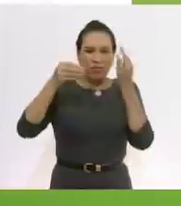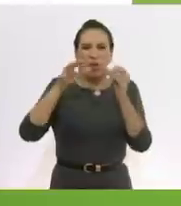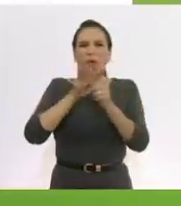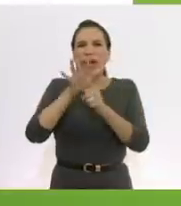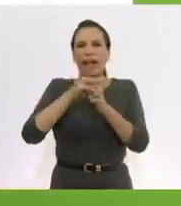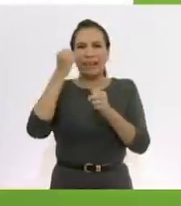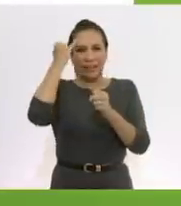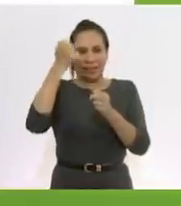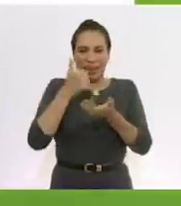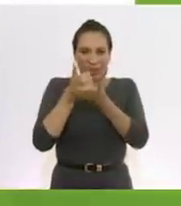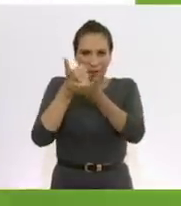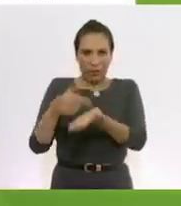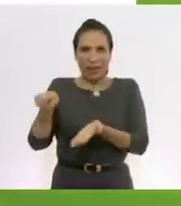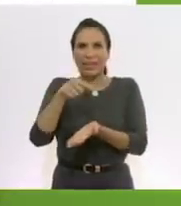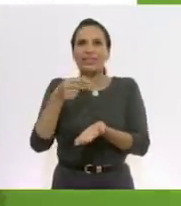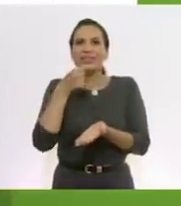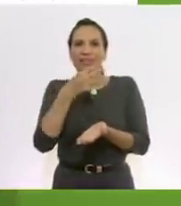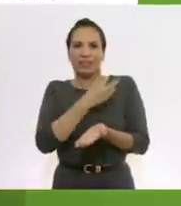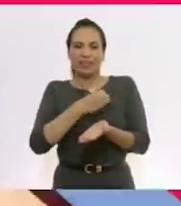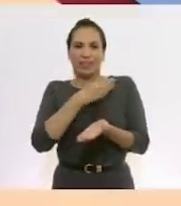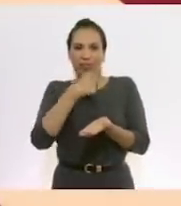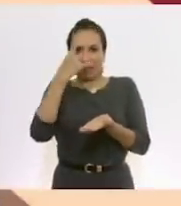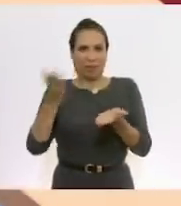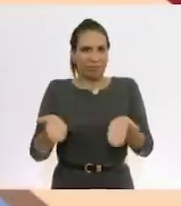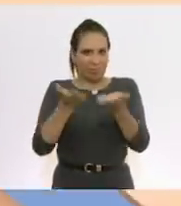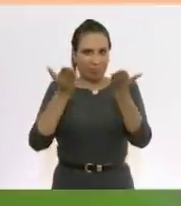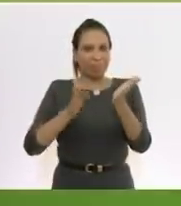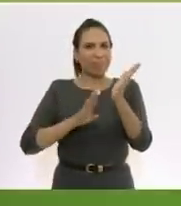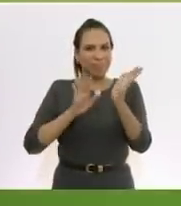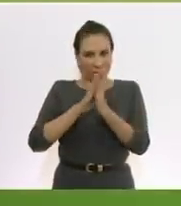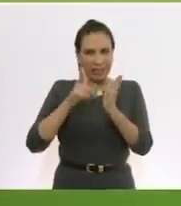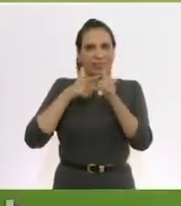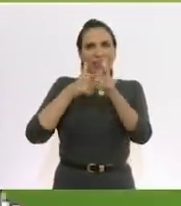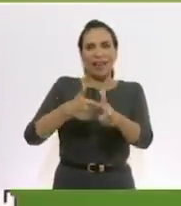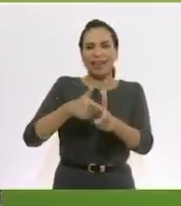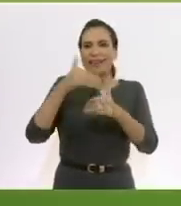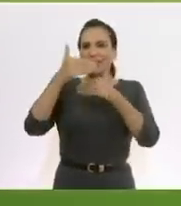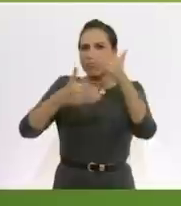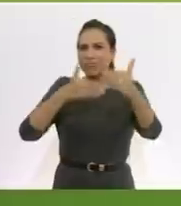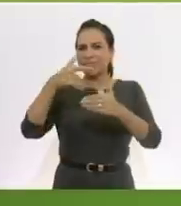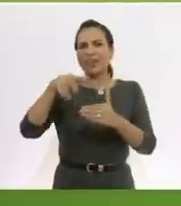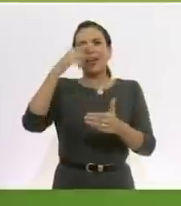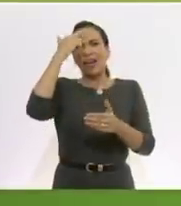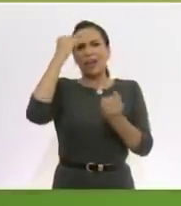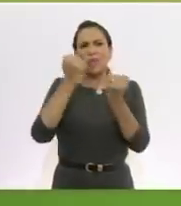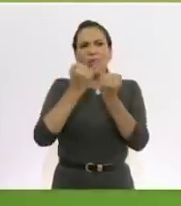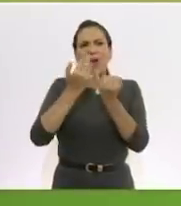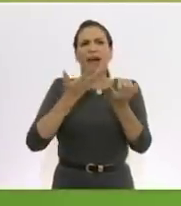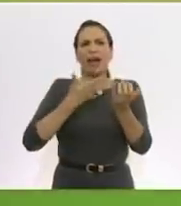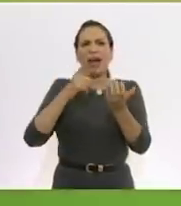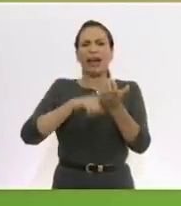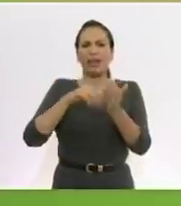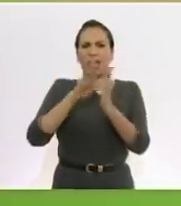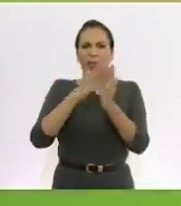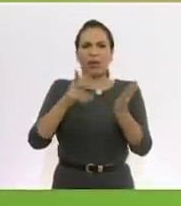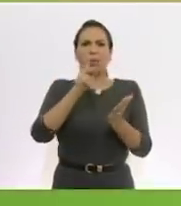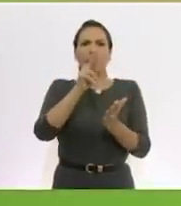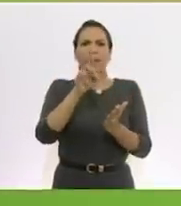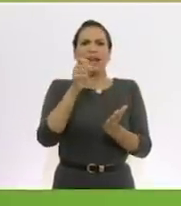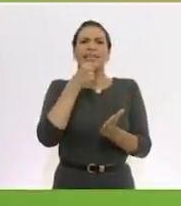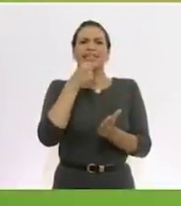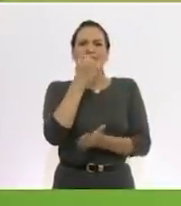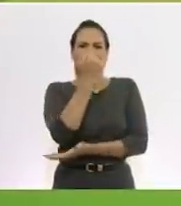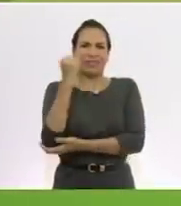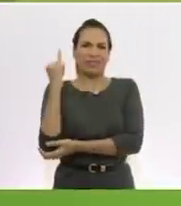alentar a sus hijos a perseverar y seguir adelante. Recuerden que también pueden encontrar el álbum de preescolar en la